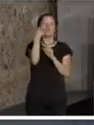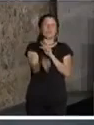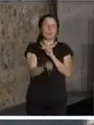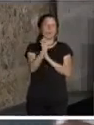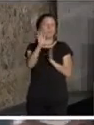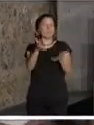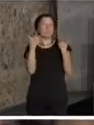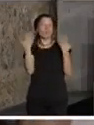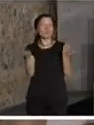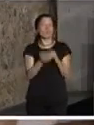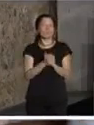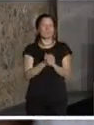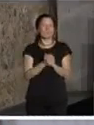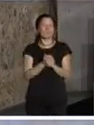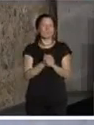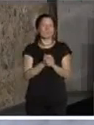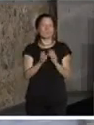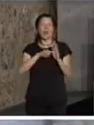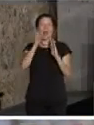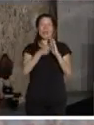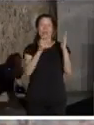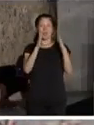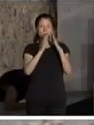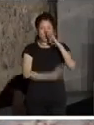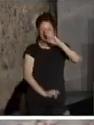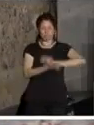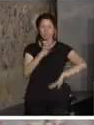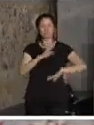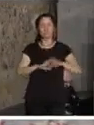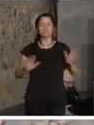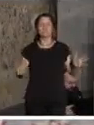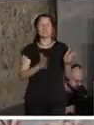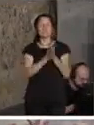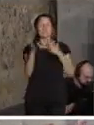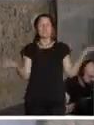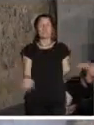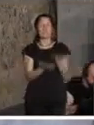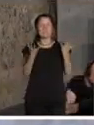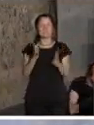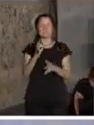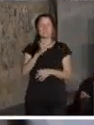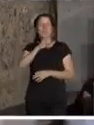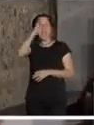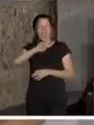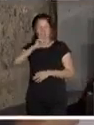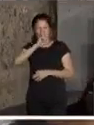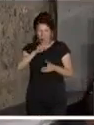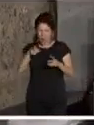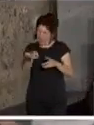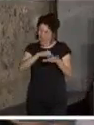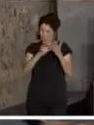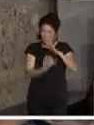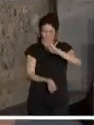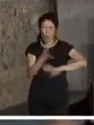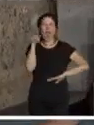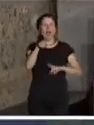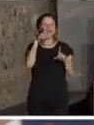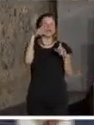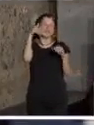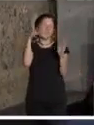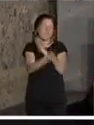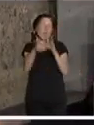ha conseguido sacar adelante la ley de vivienda que ha impulsado nuestra ministra Johnny velarra Esos son los votos útiles